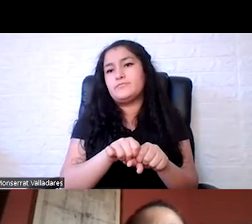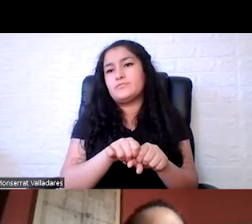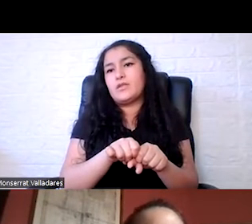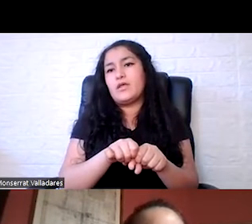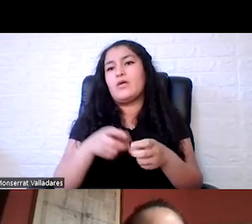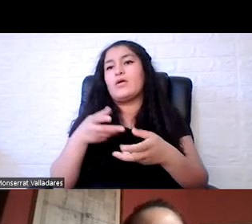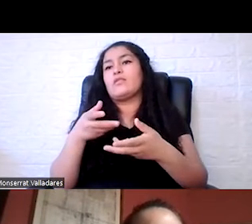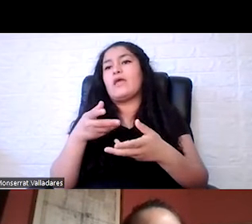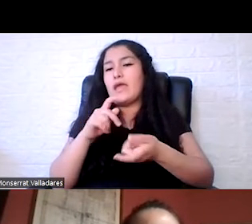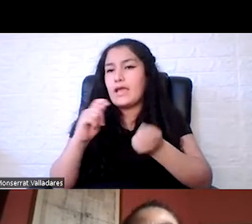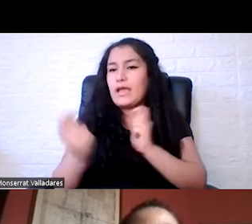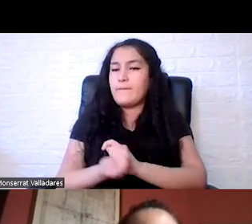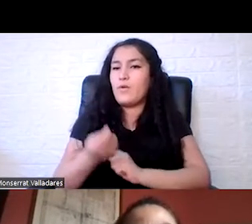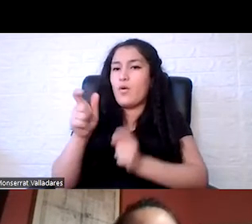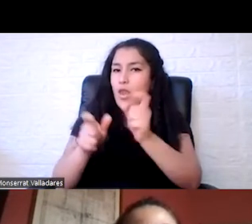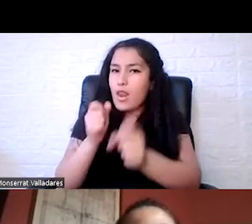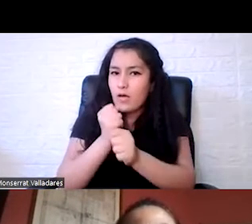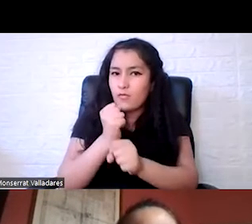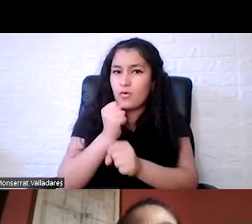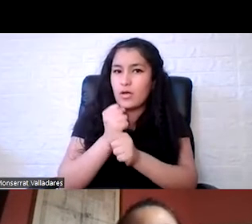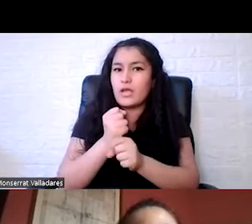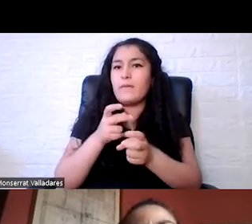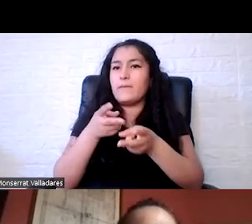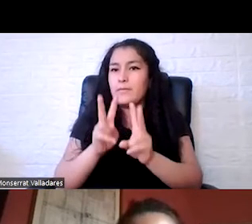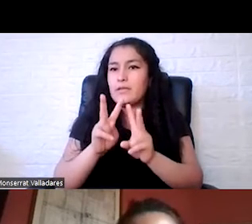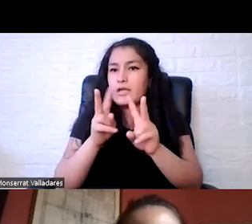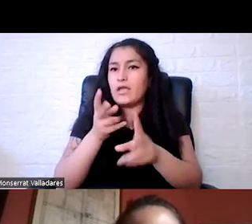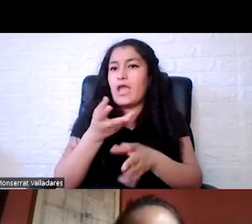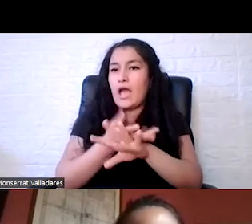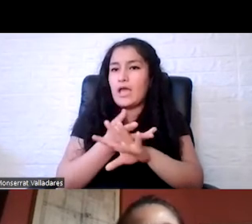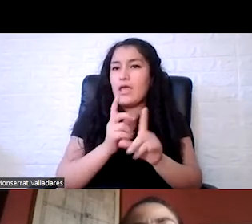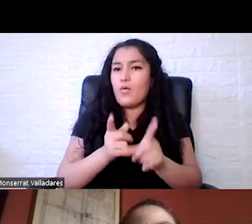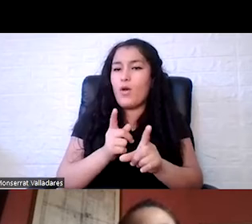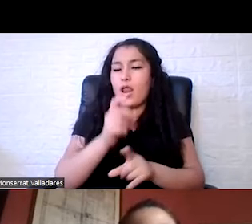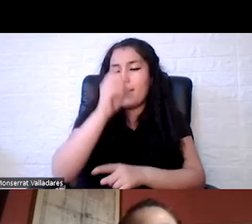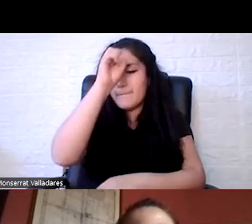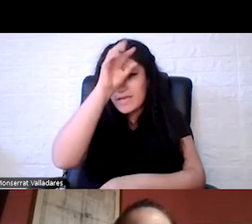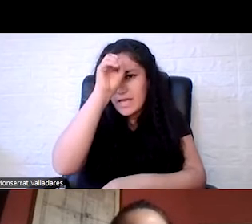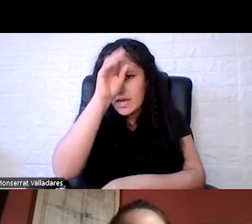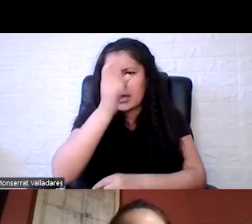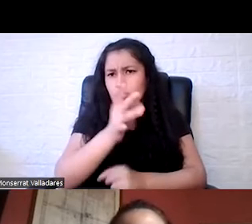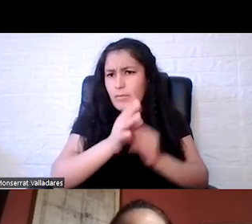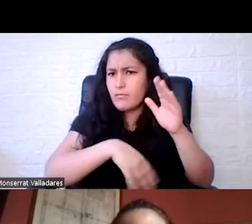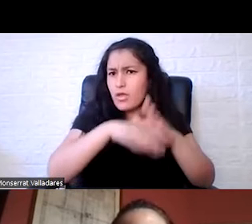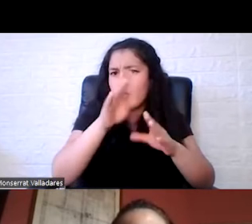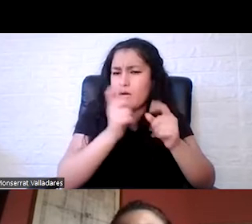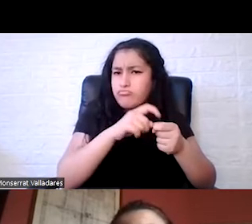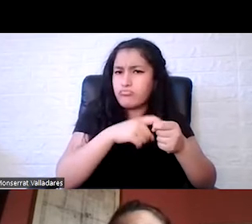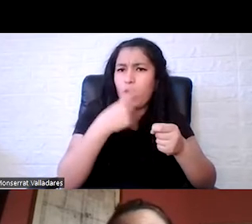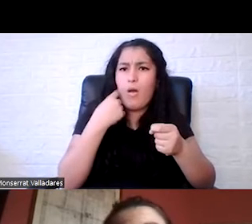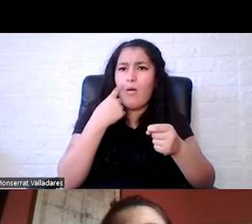intercambios laborales que justamente permitan que exista la minería, una minería hipermasculinizada, ¿no es cierto? Sí. En que a las mujeres